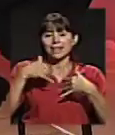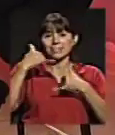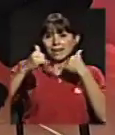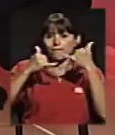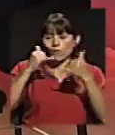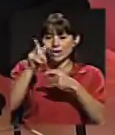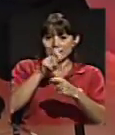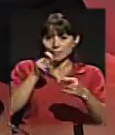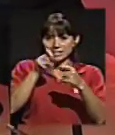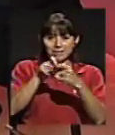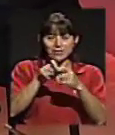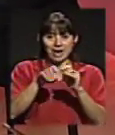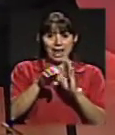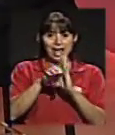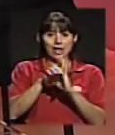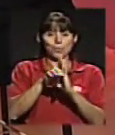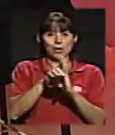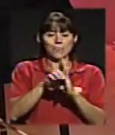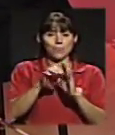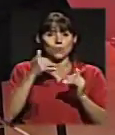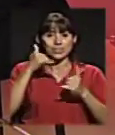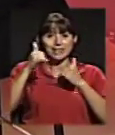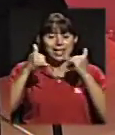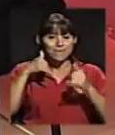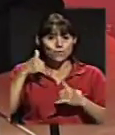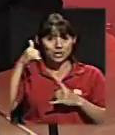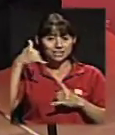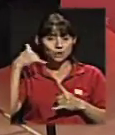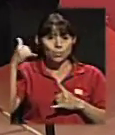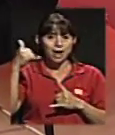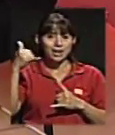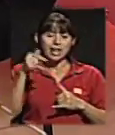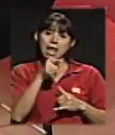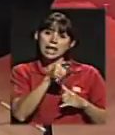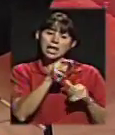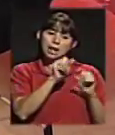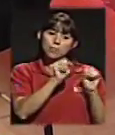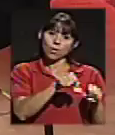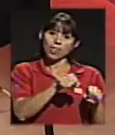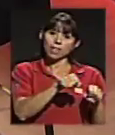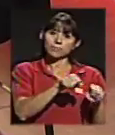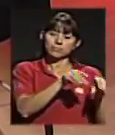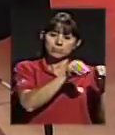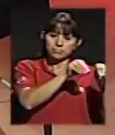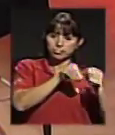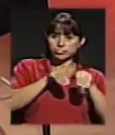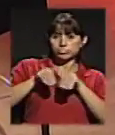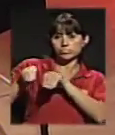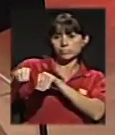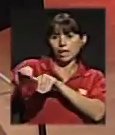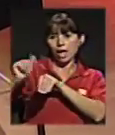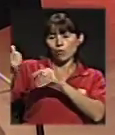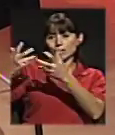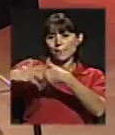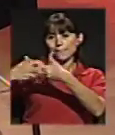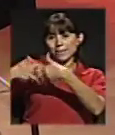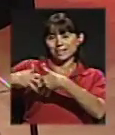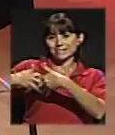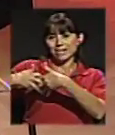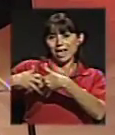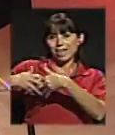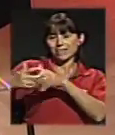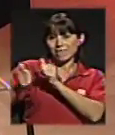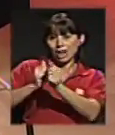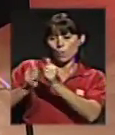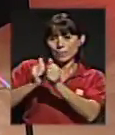determinada, en este caso en telefonía celular, para trasladarse a otra empresa de la competencia. En